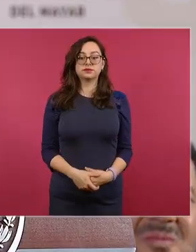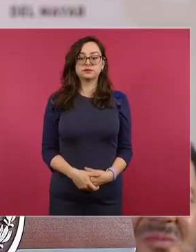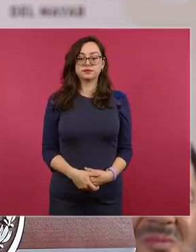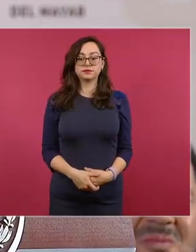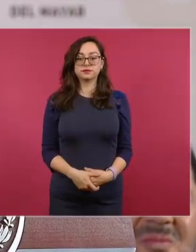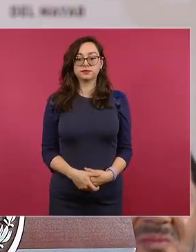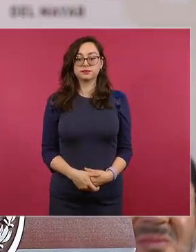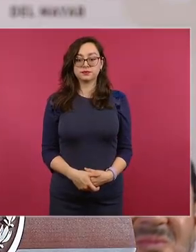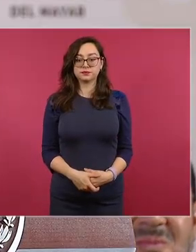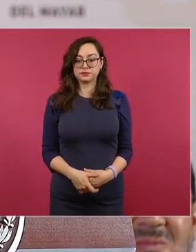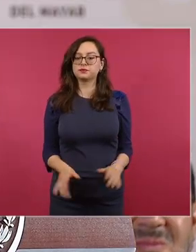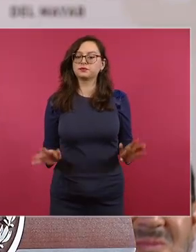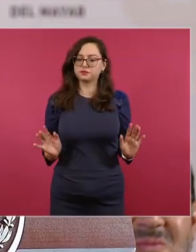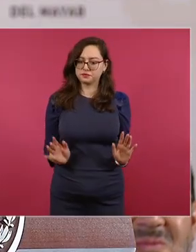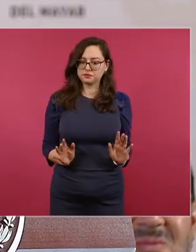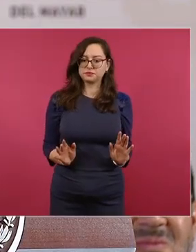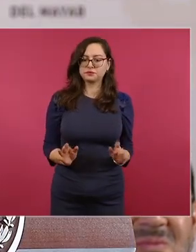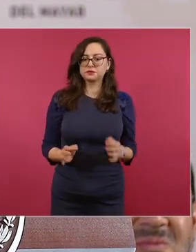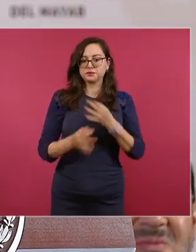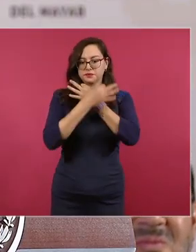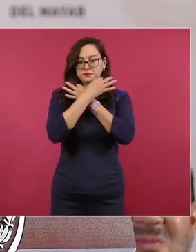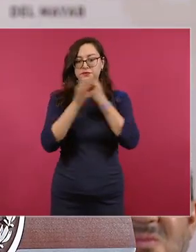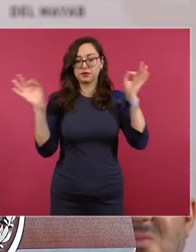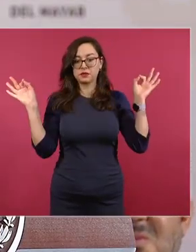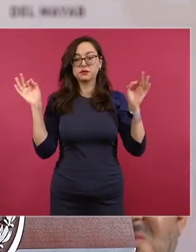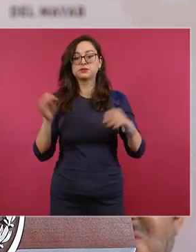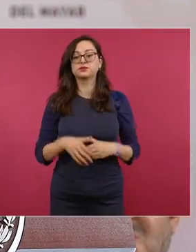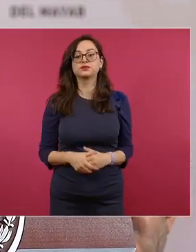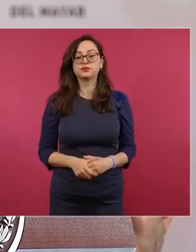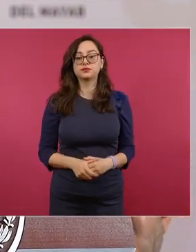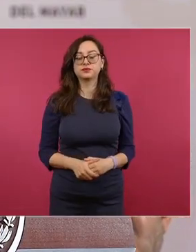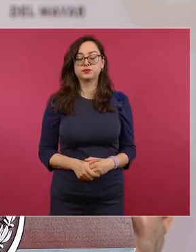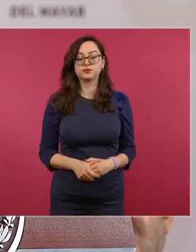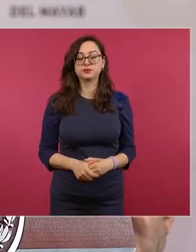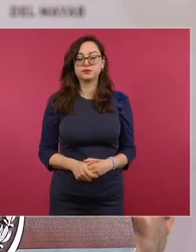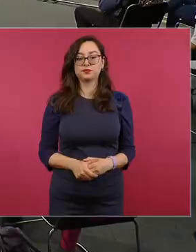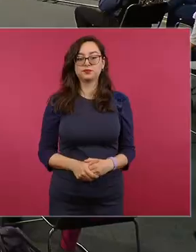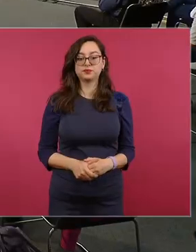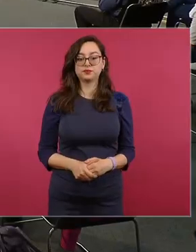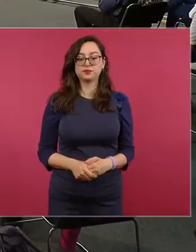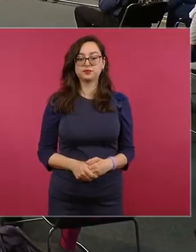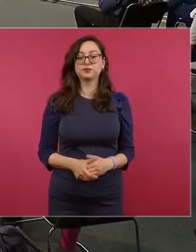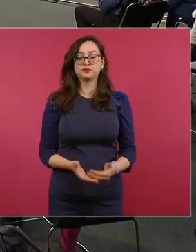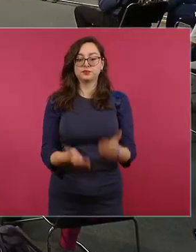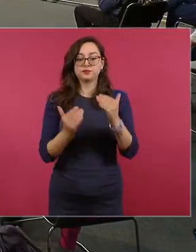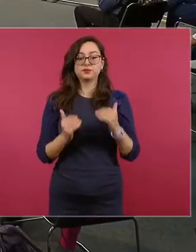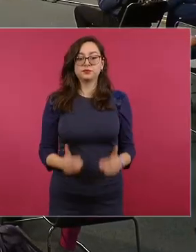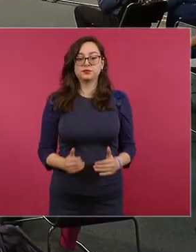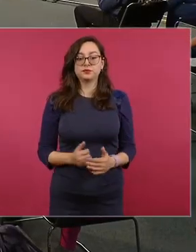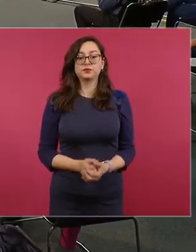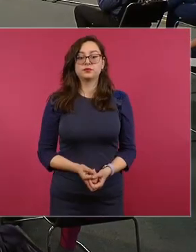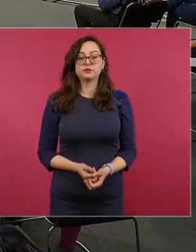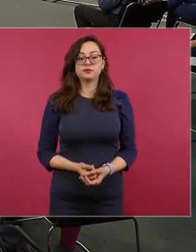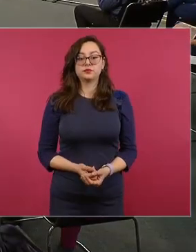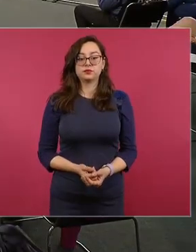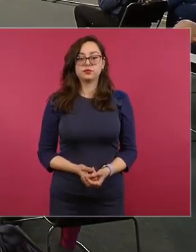Entonces, nada más también para que lo sepan. Eso. Muy bien, adelante.